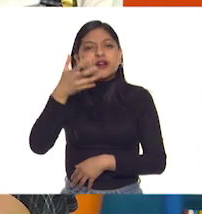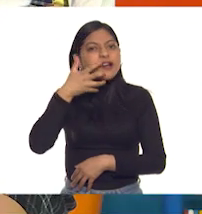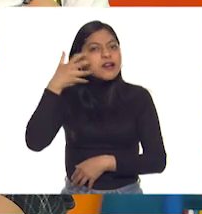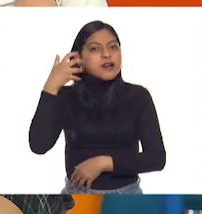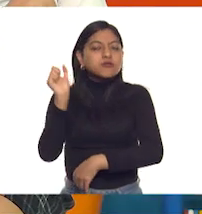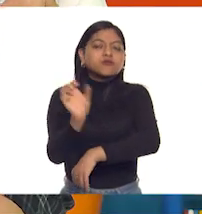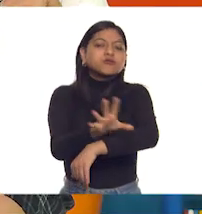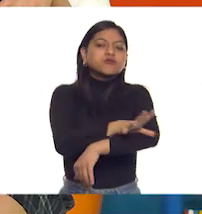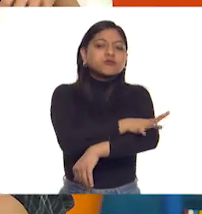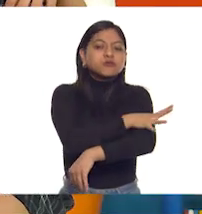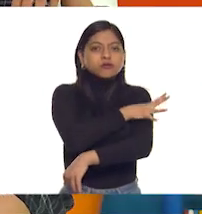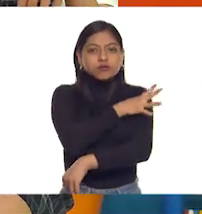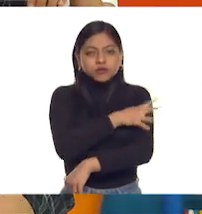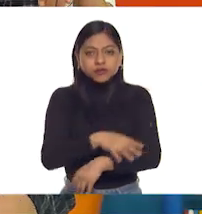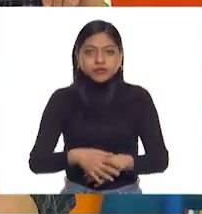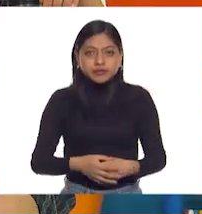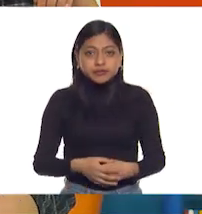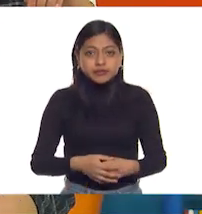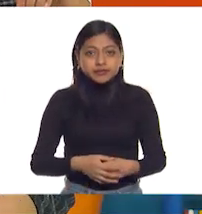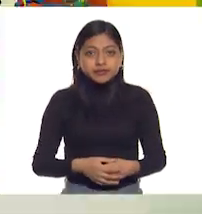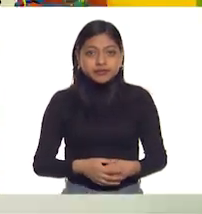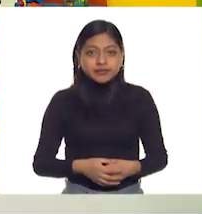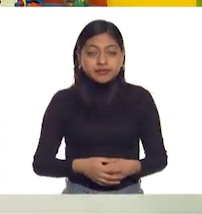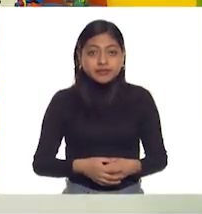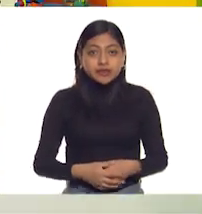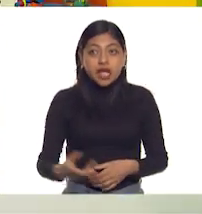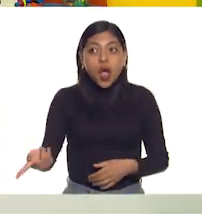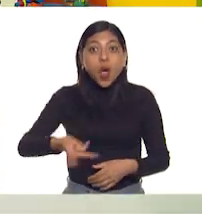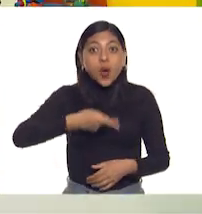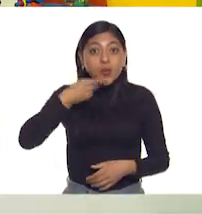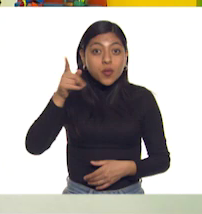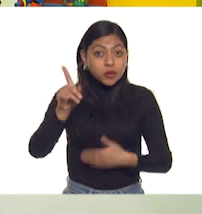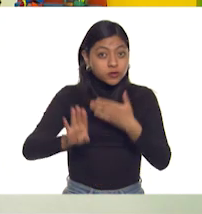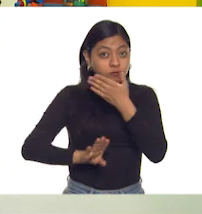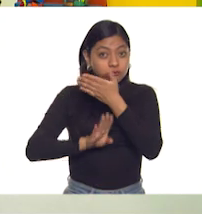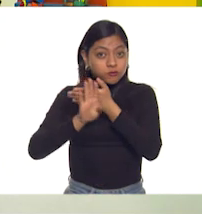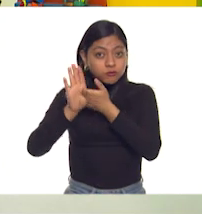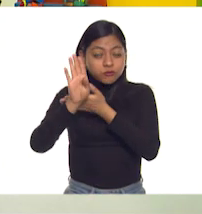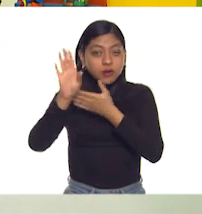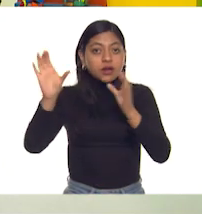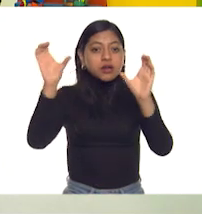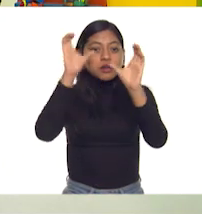maullan. Y una voz como de ultratumba